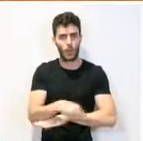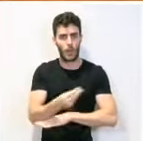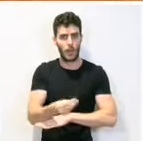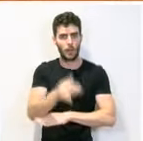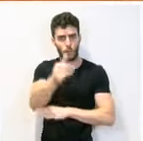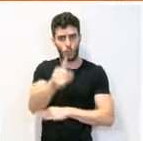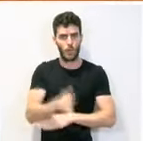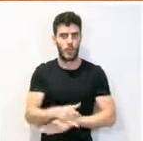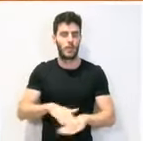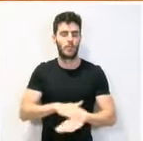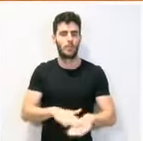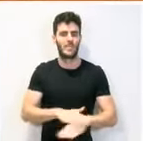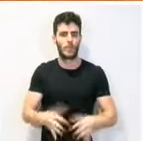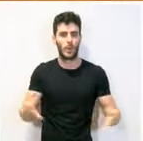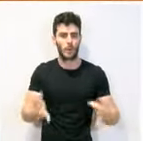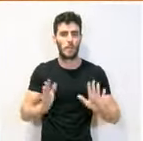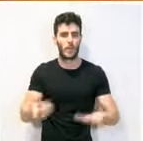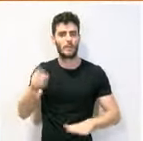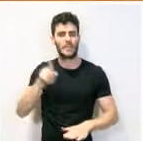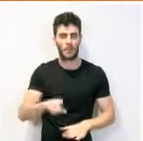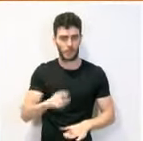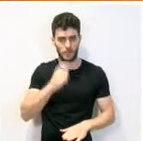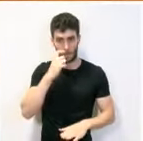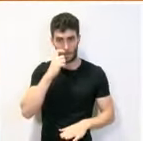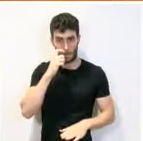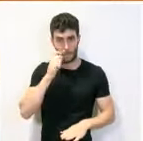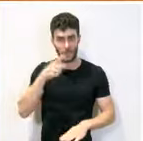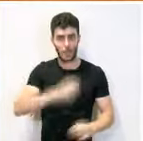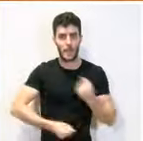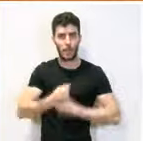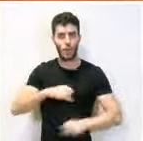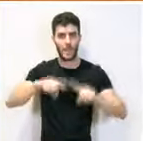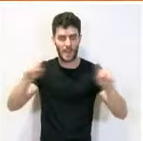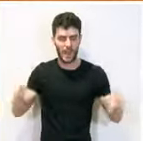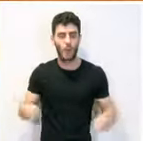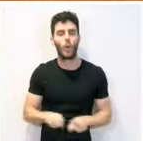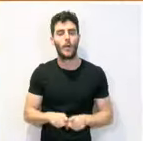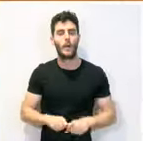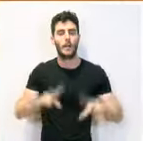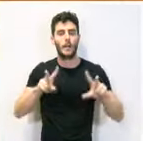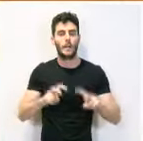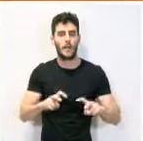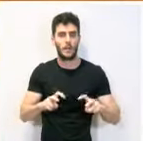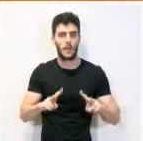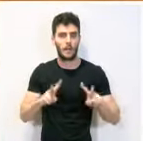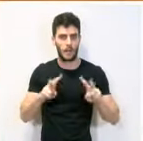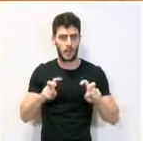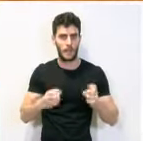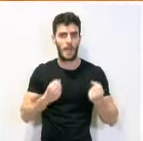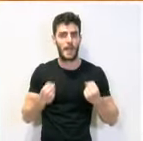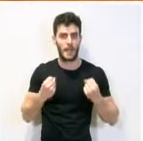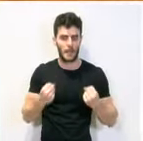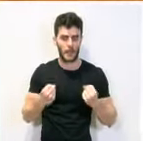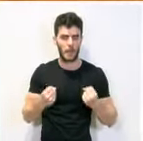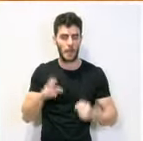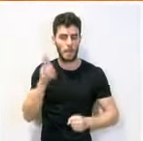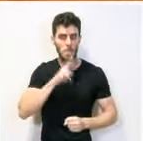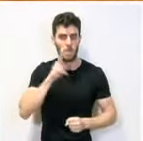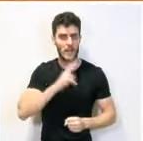eje fundamental, pero también la economía circular, todo lo que tenga que ver con esa energía